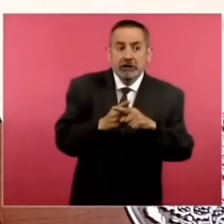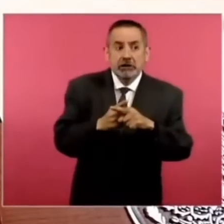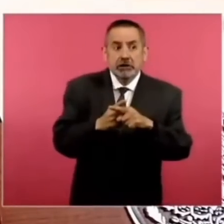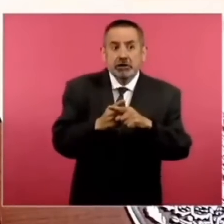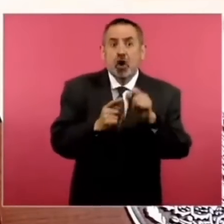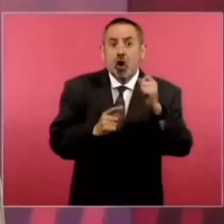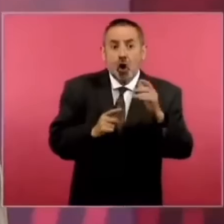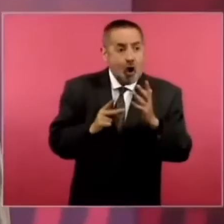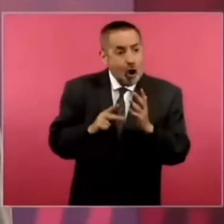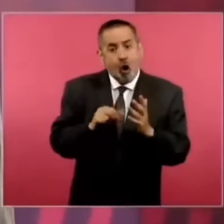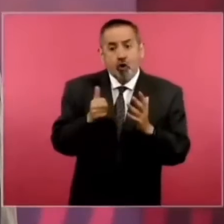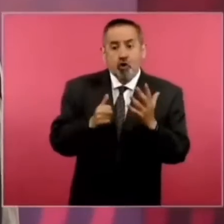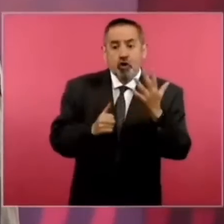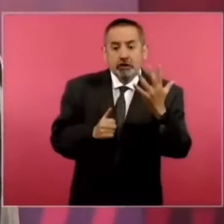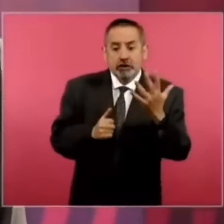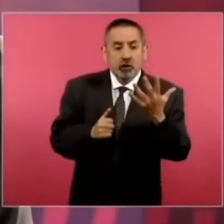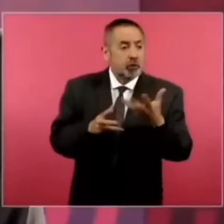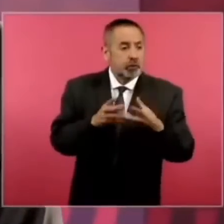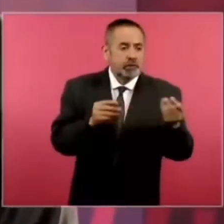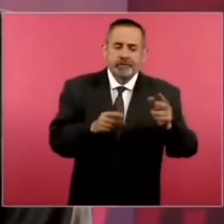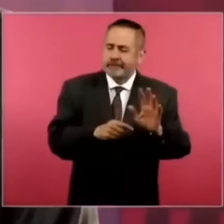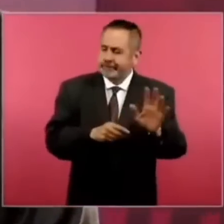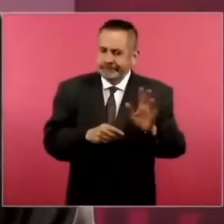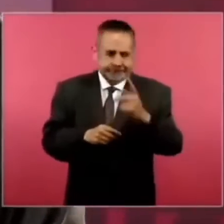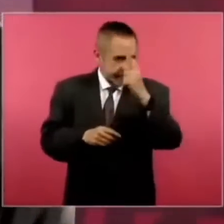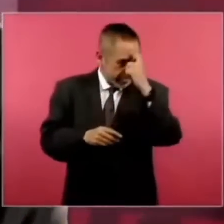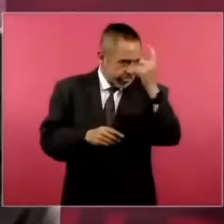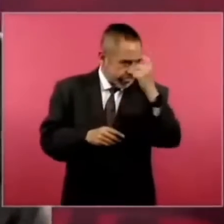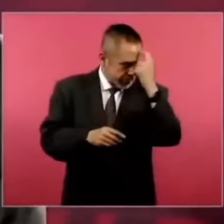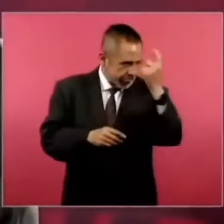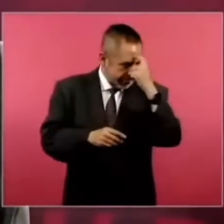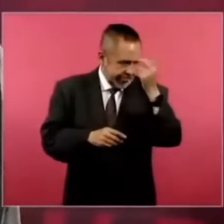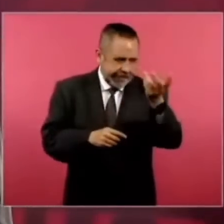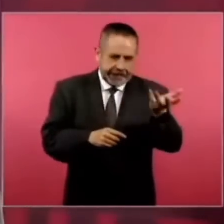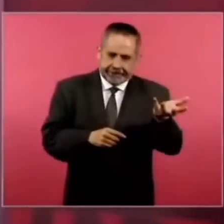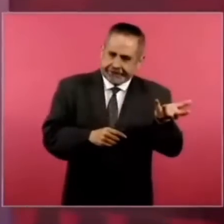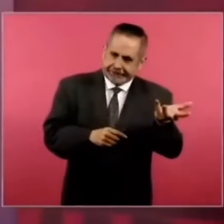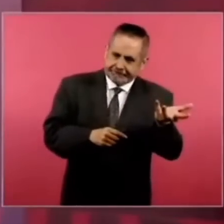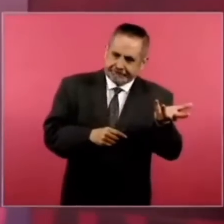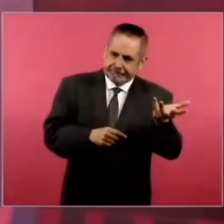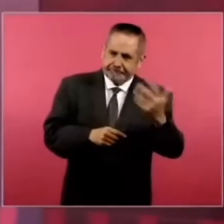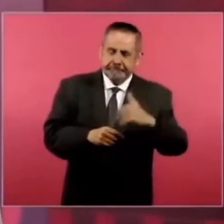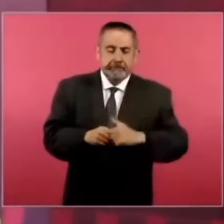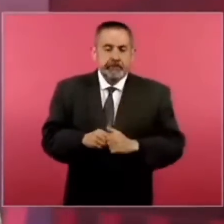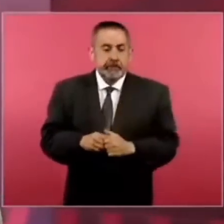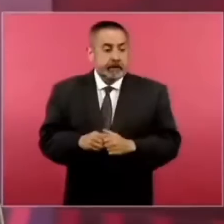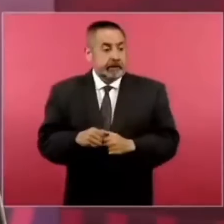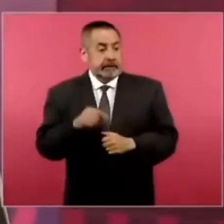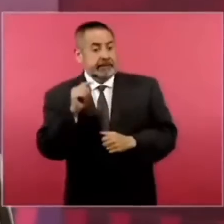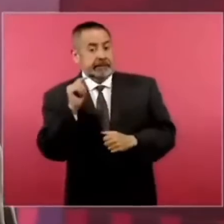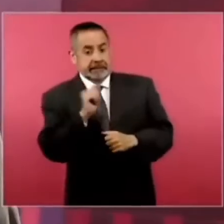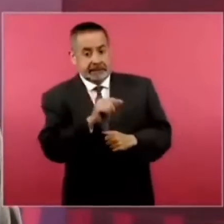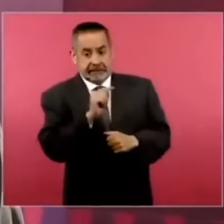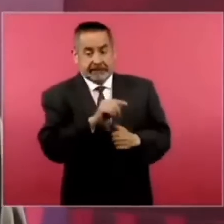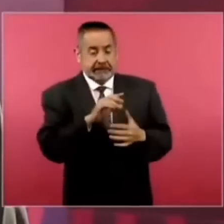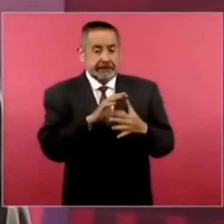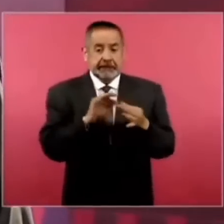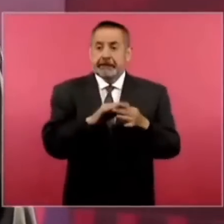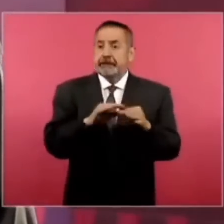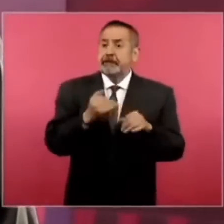todo. Pero bueno, al final él logra